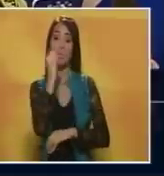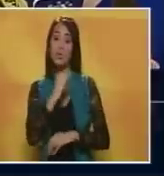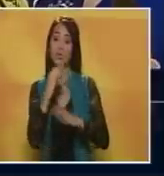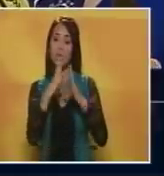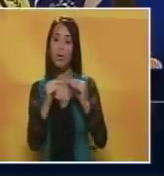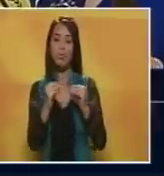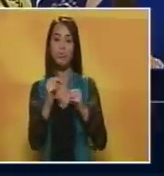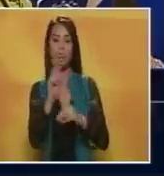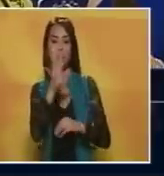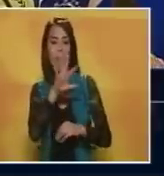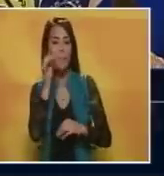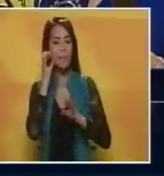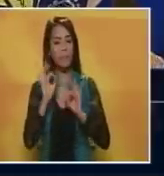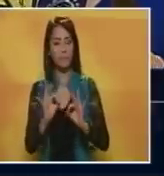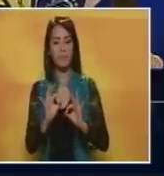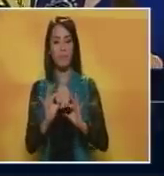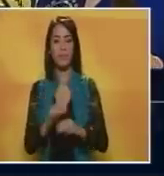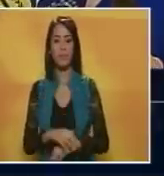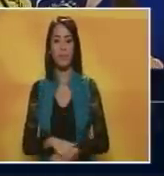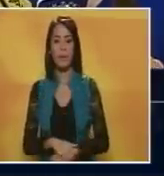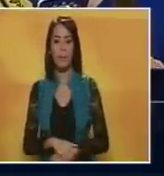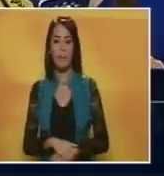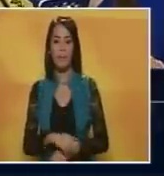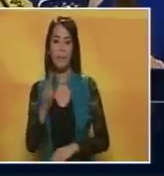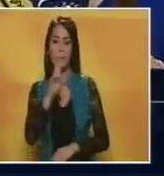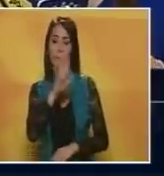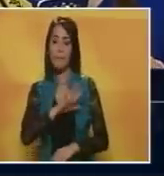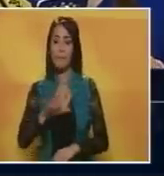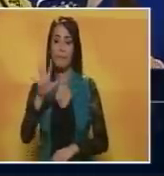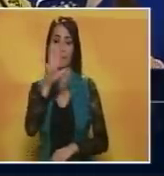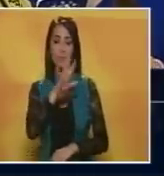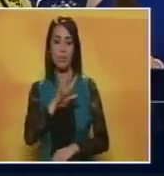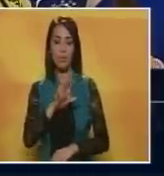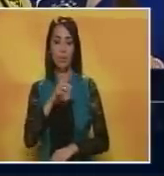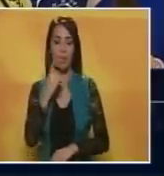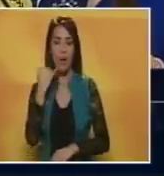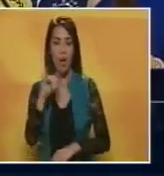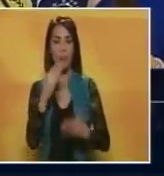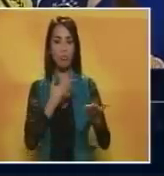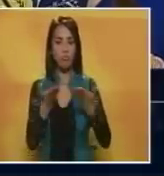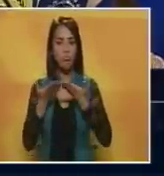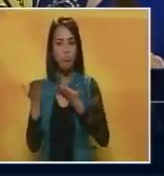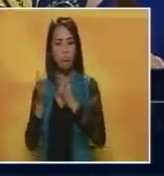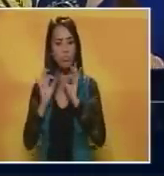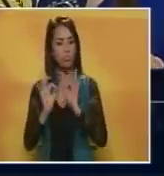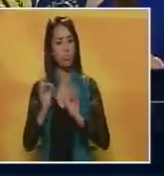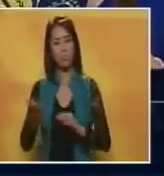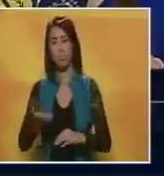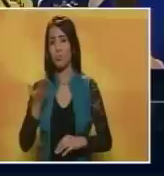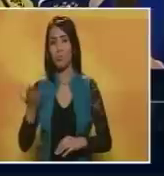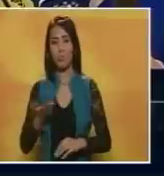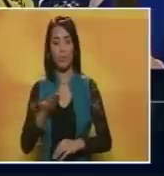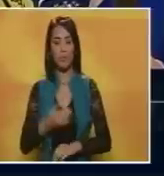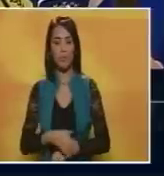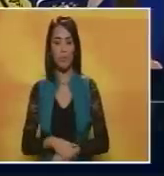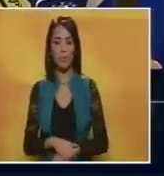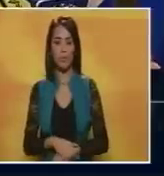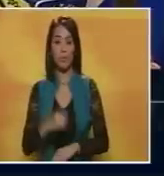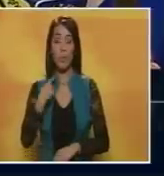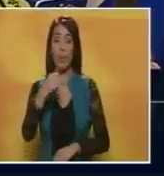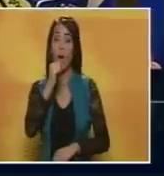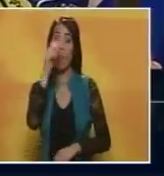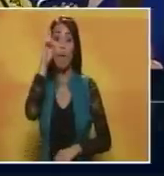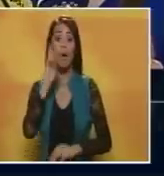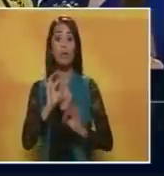todo el occidente del país bueno está generalizado en toda venezuela un servicio vital como es recibir el